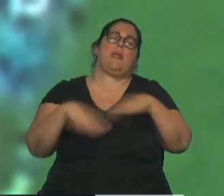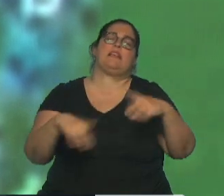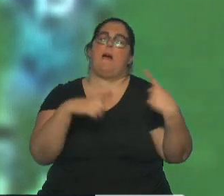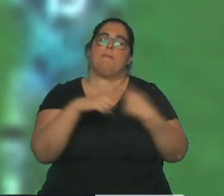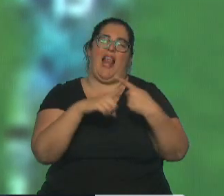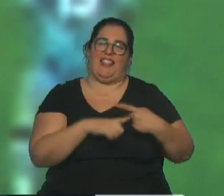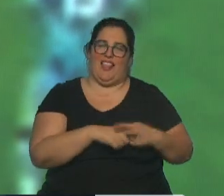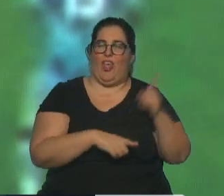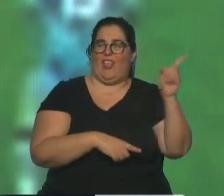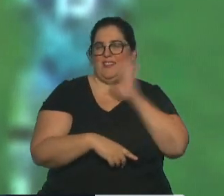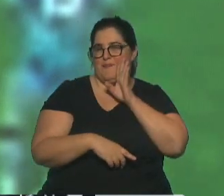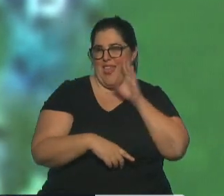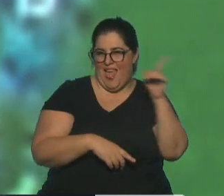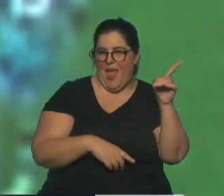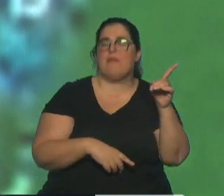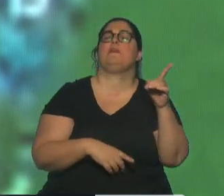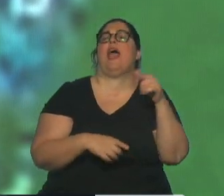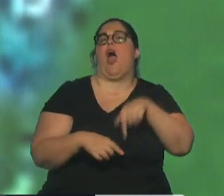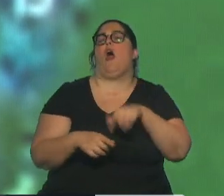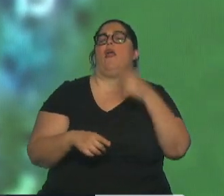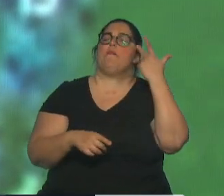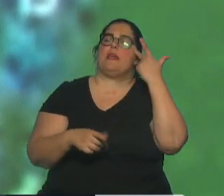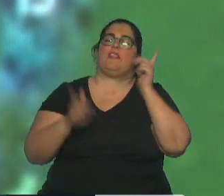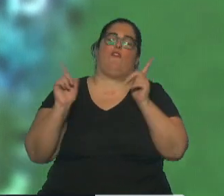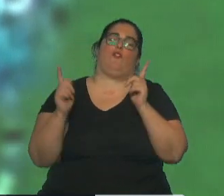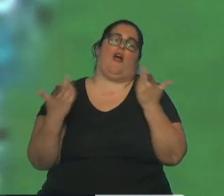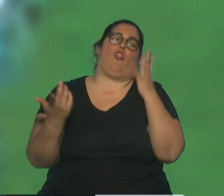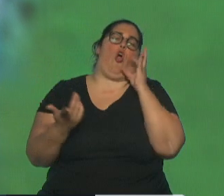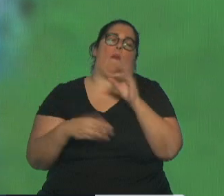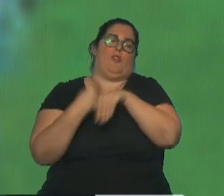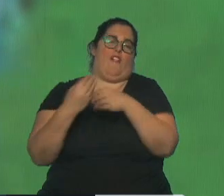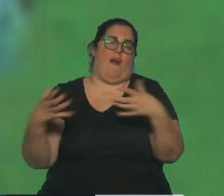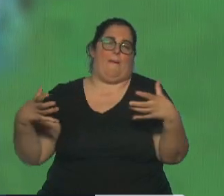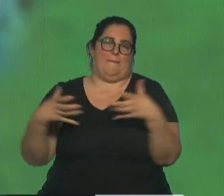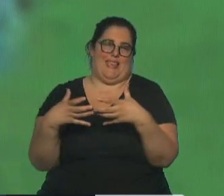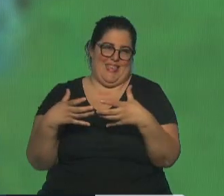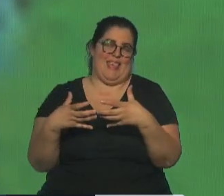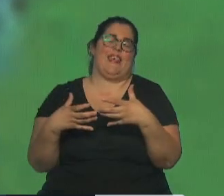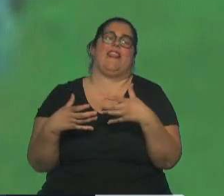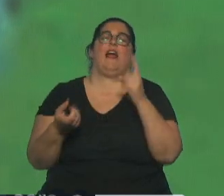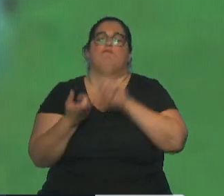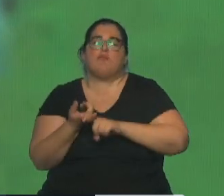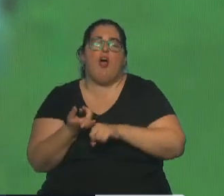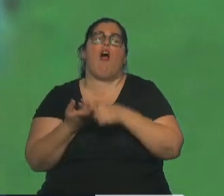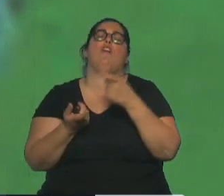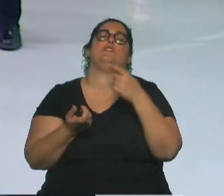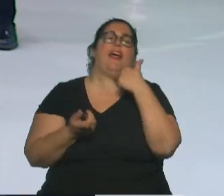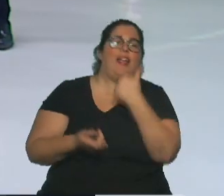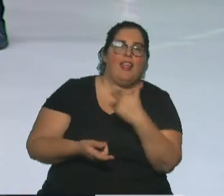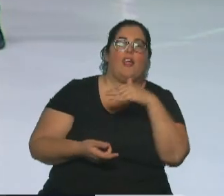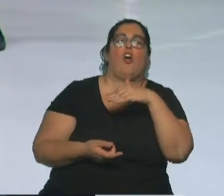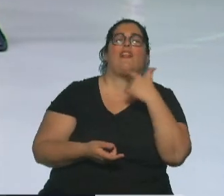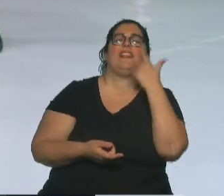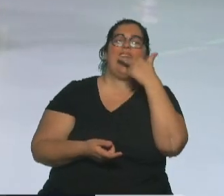el Inter de Miami, está disfrutando lógicamente con toda la familia, Antonella, con Tiago, por